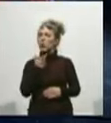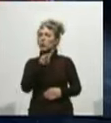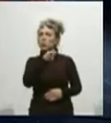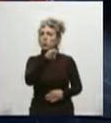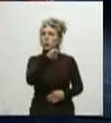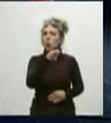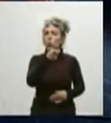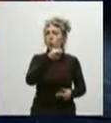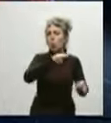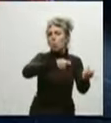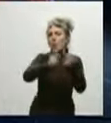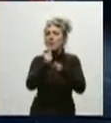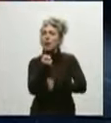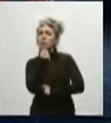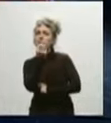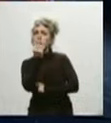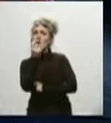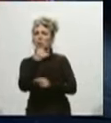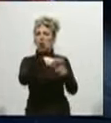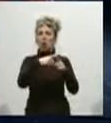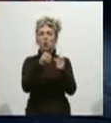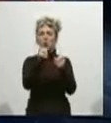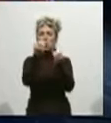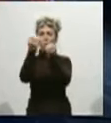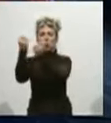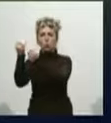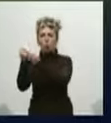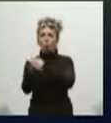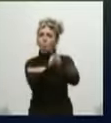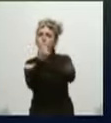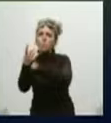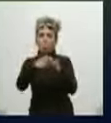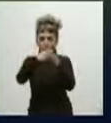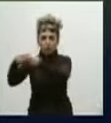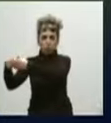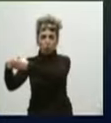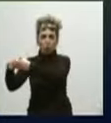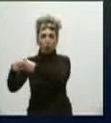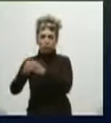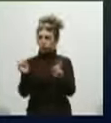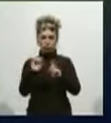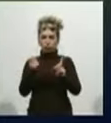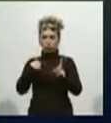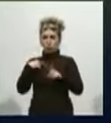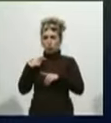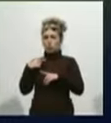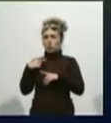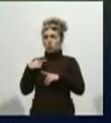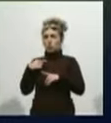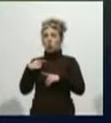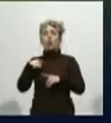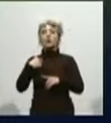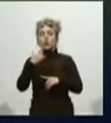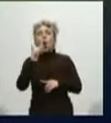¿Tú no vendías flores y chismitos de esos con luces en el puerto? No, no, no, yo guía. Dice, corazón, te conozco, yo tengo familia en